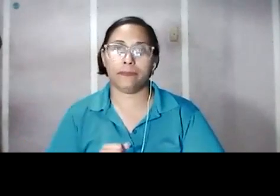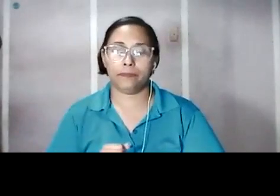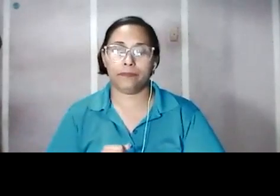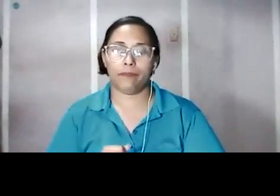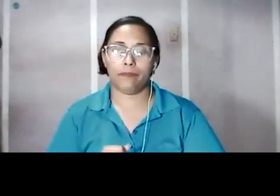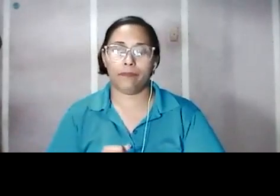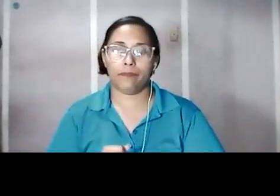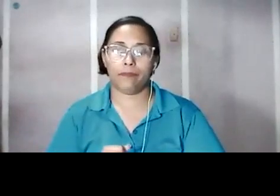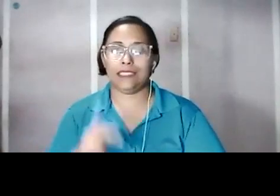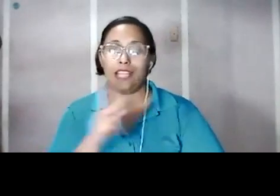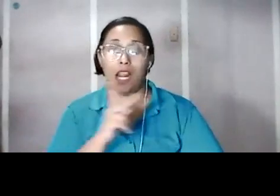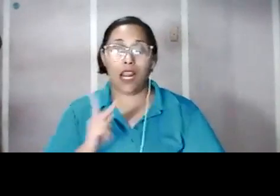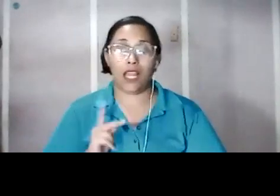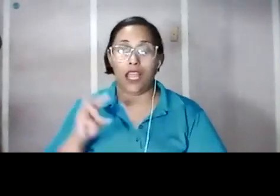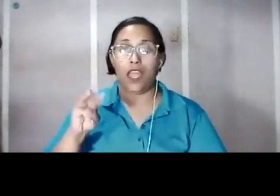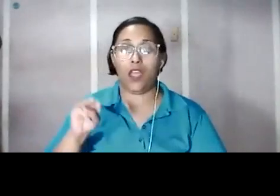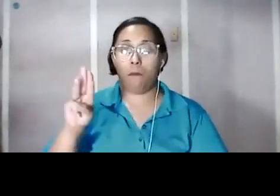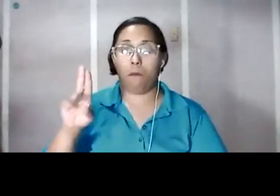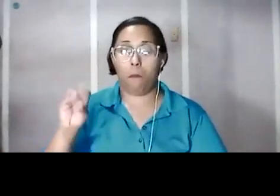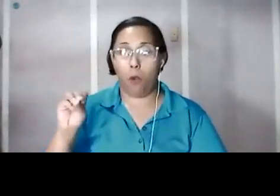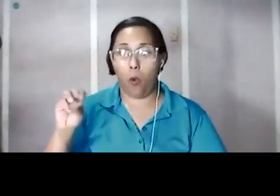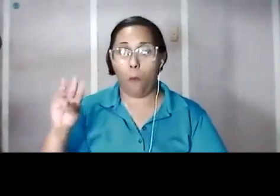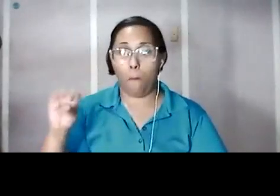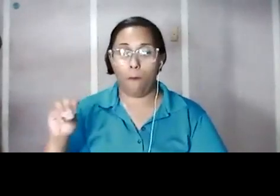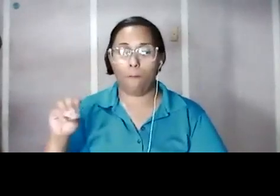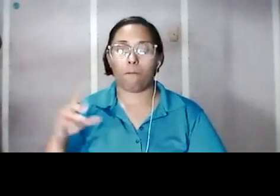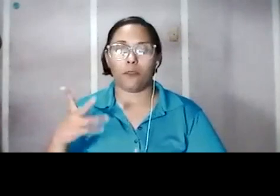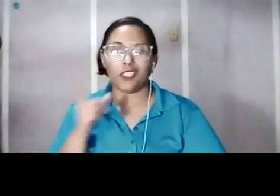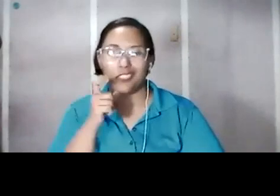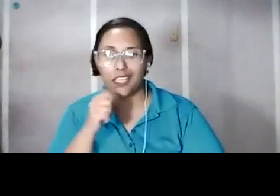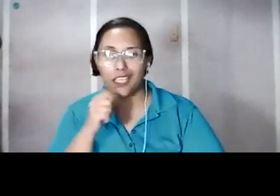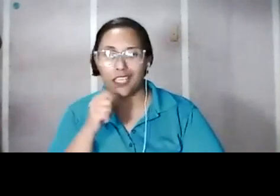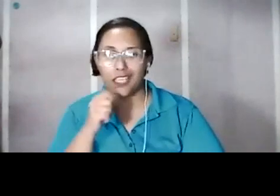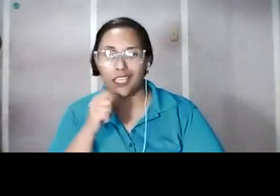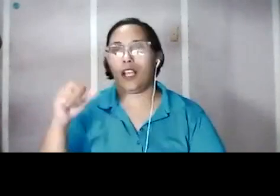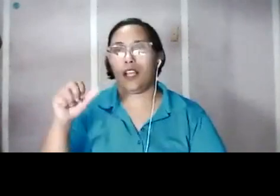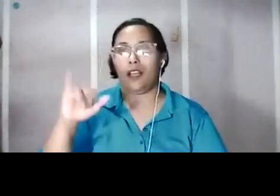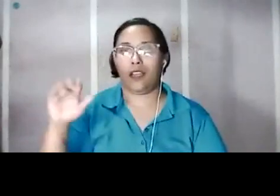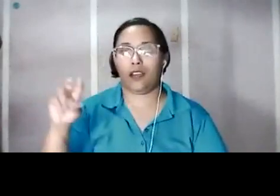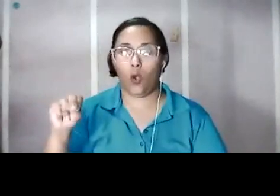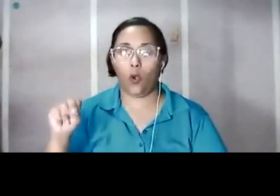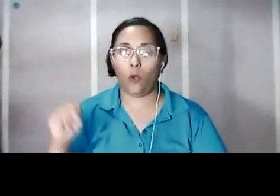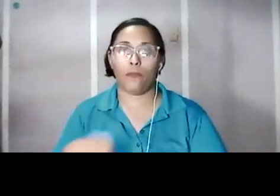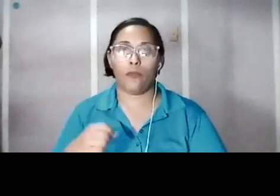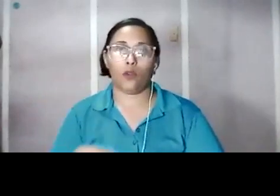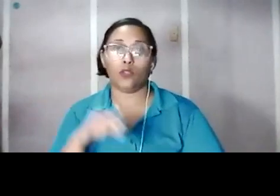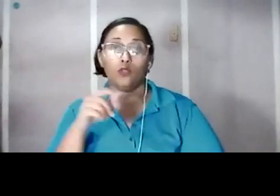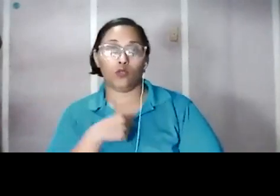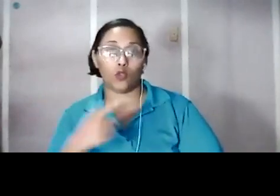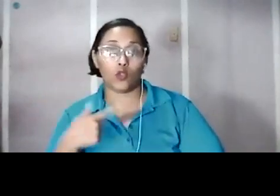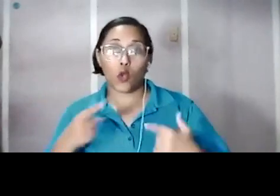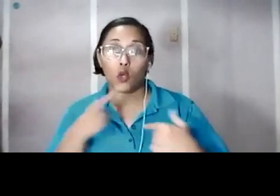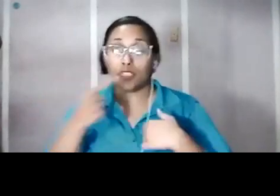el Rey Momo fue Billy Carrión. Y me acuerdo que decía, toco, que toco, el